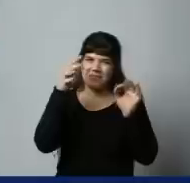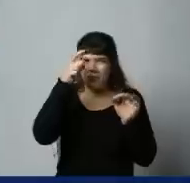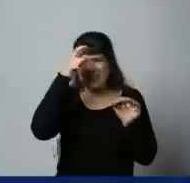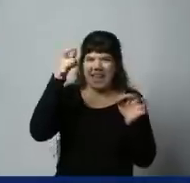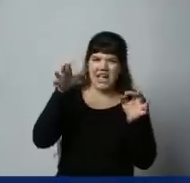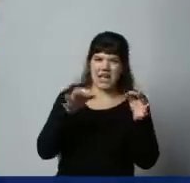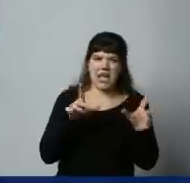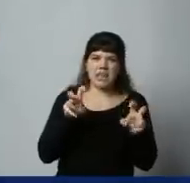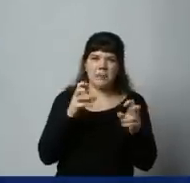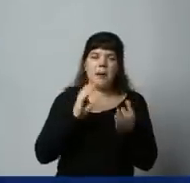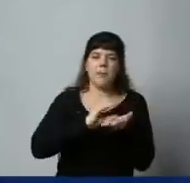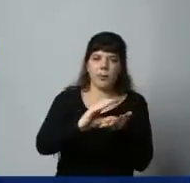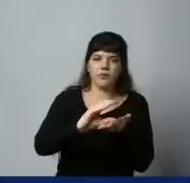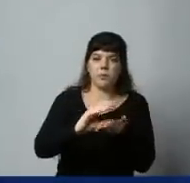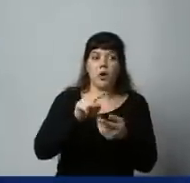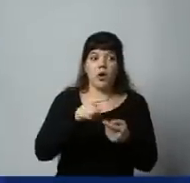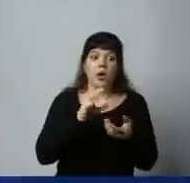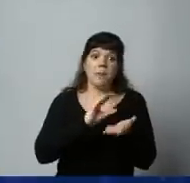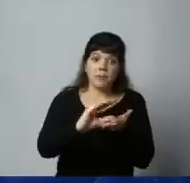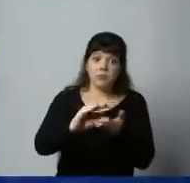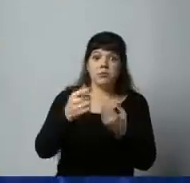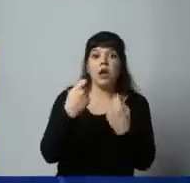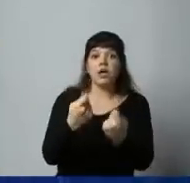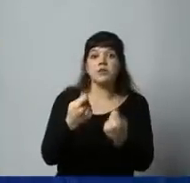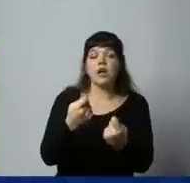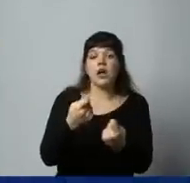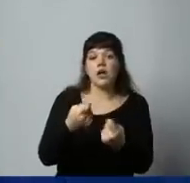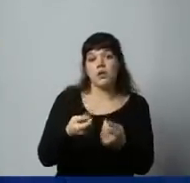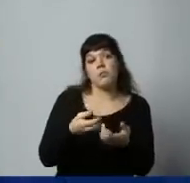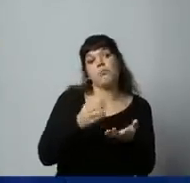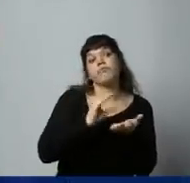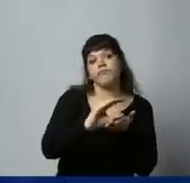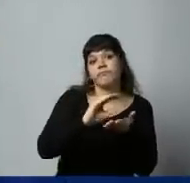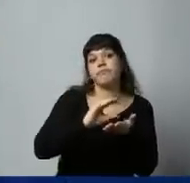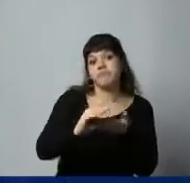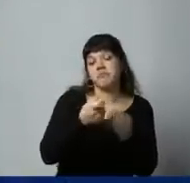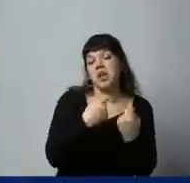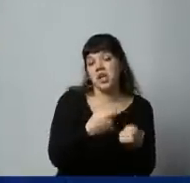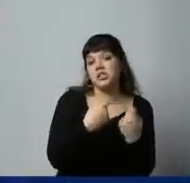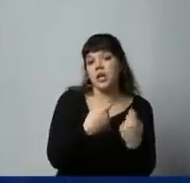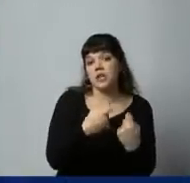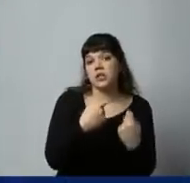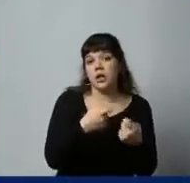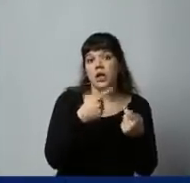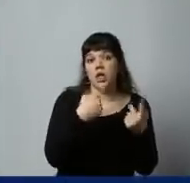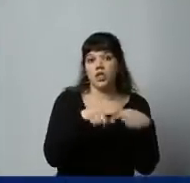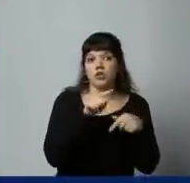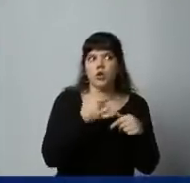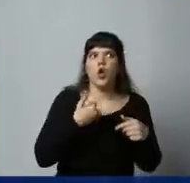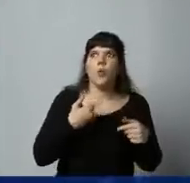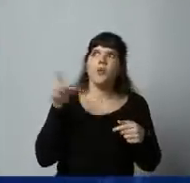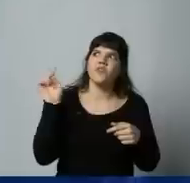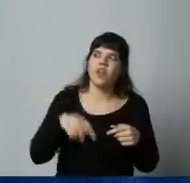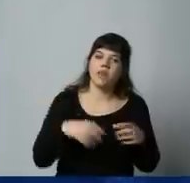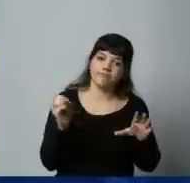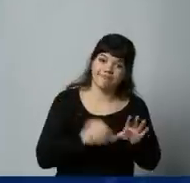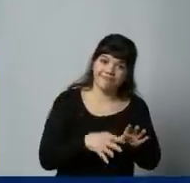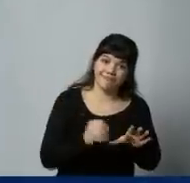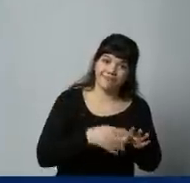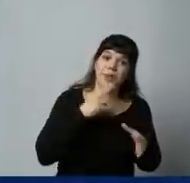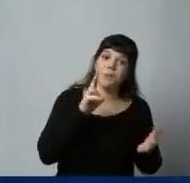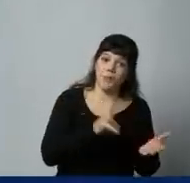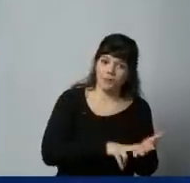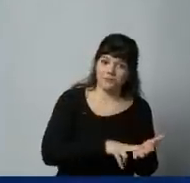verdad el presupuesto se gasta cuando hay dinero cuando hay financiamiento Esto se logra a través de la recaudación del impuesto